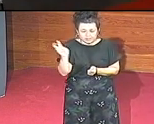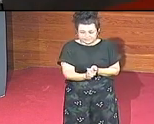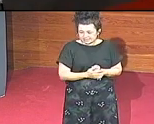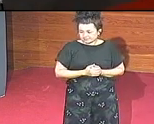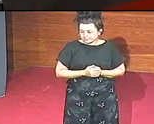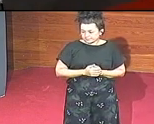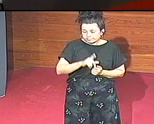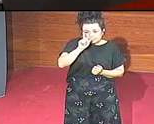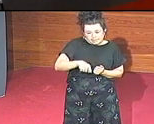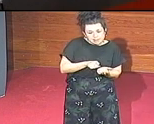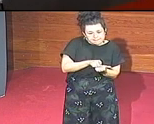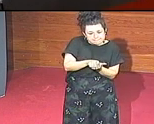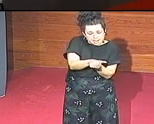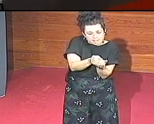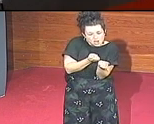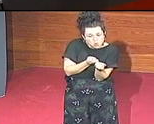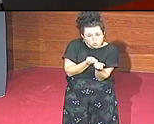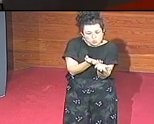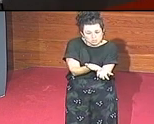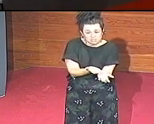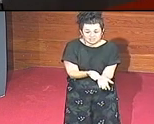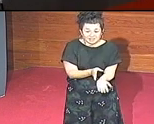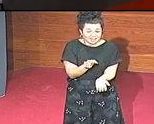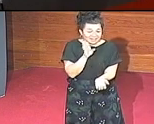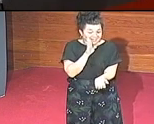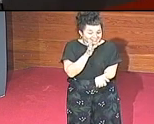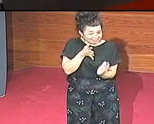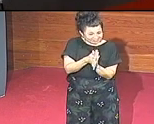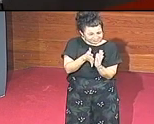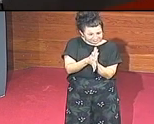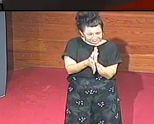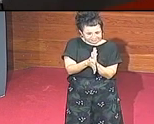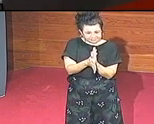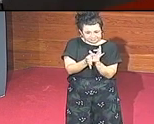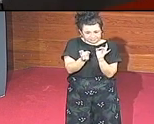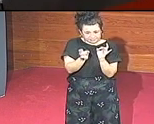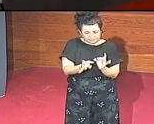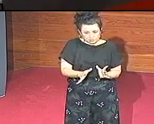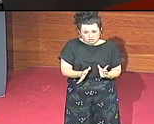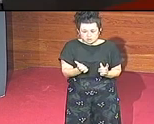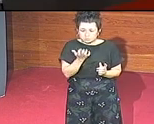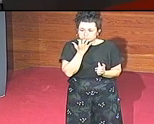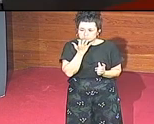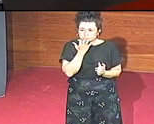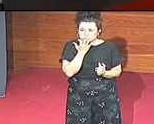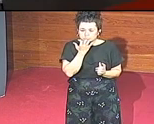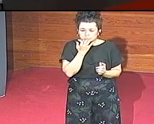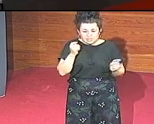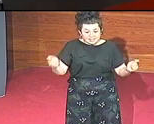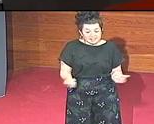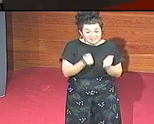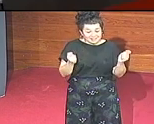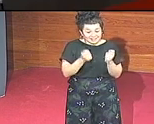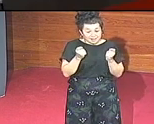o contaba en un mapa como aquel que se ha explicado de la de la campaña rusa de